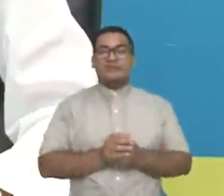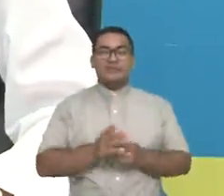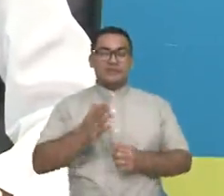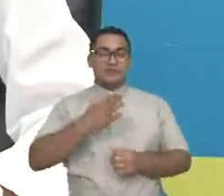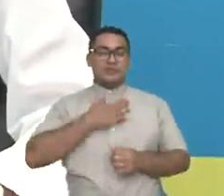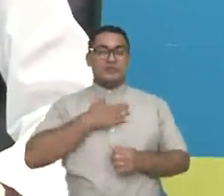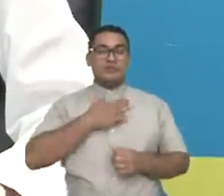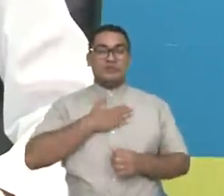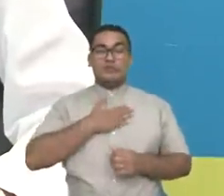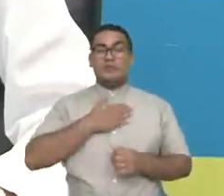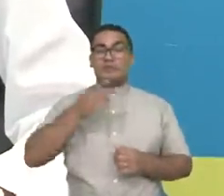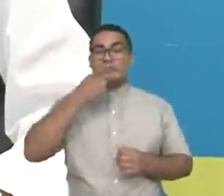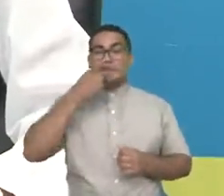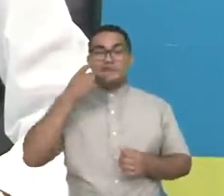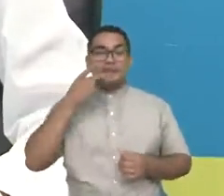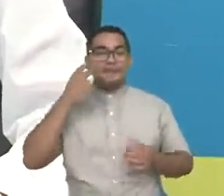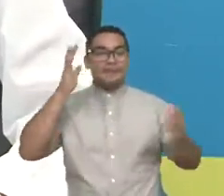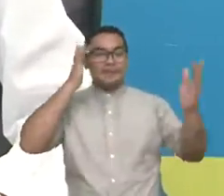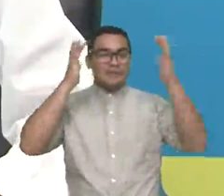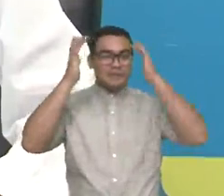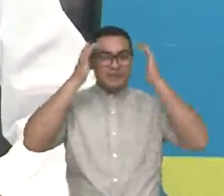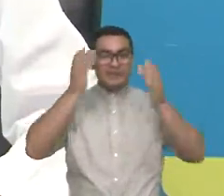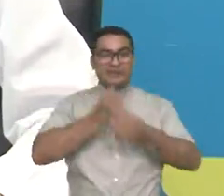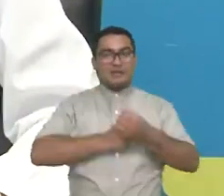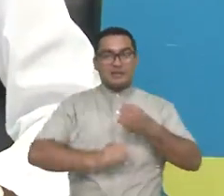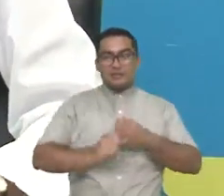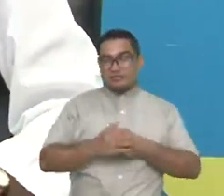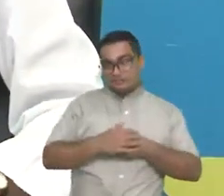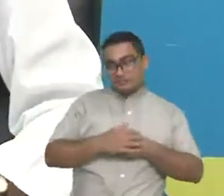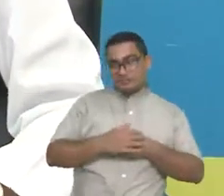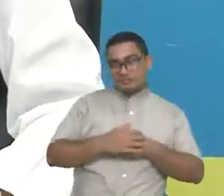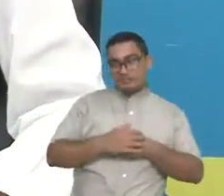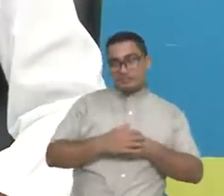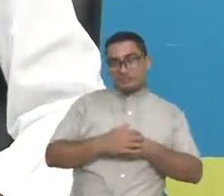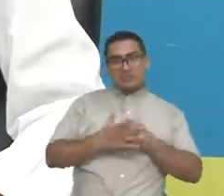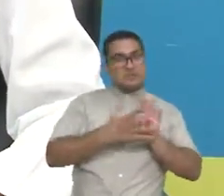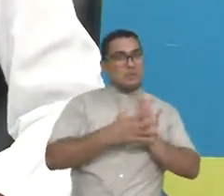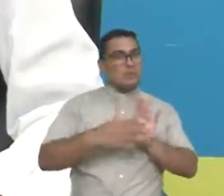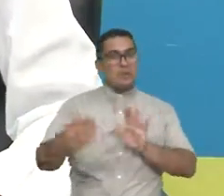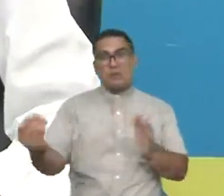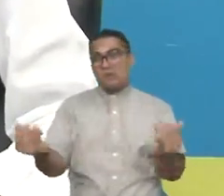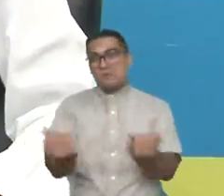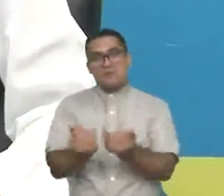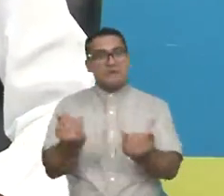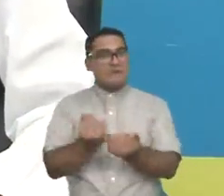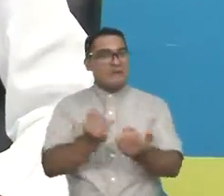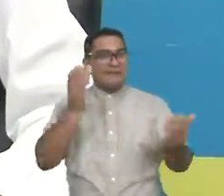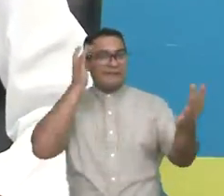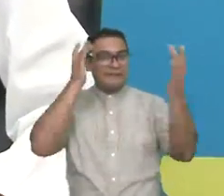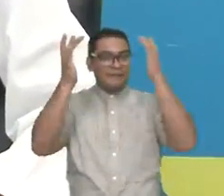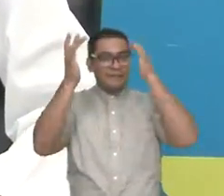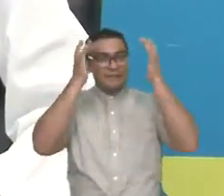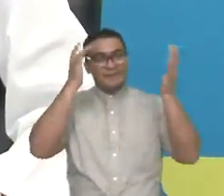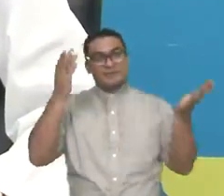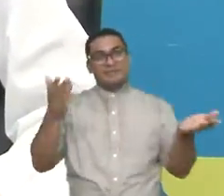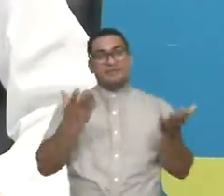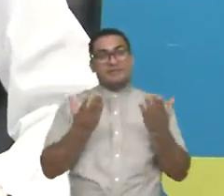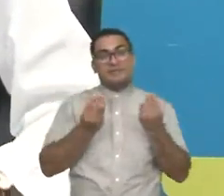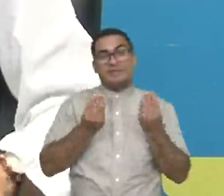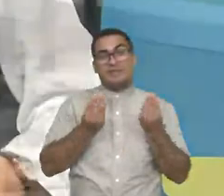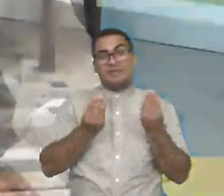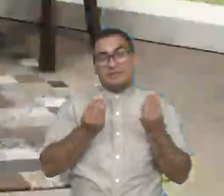padre que estoy muy estresado, mis hijos se van a absorber ese estrés. Transmitimos